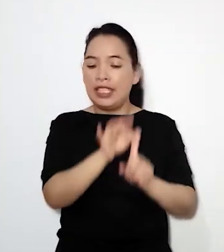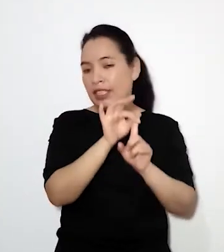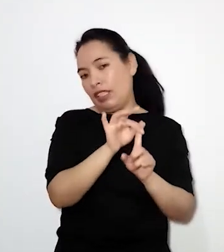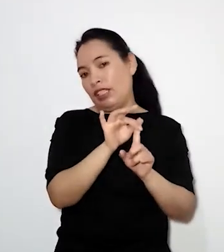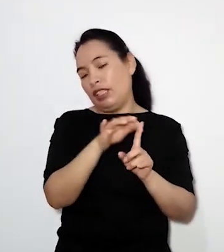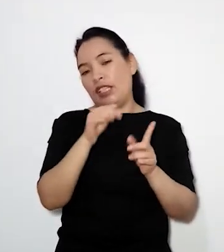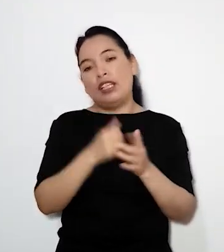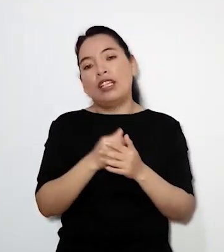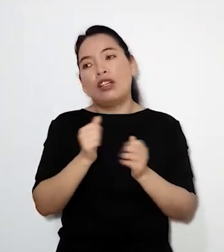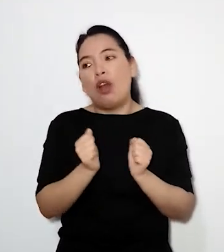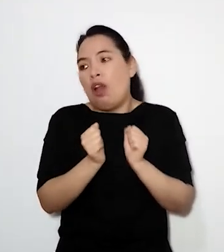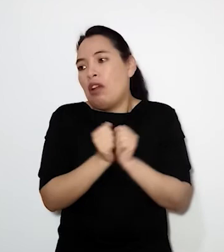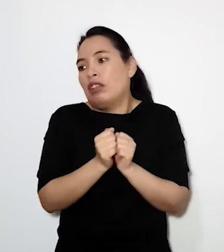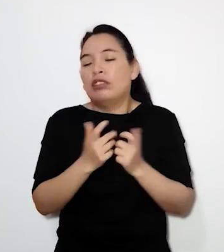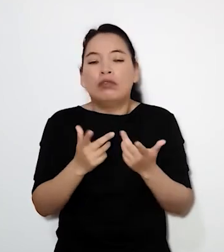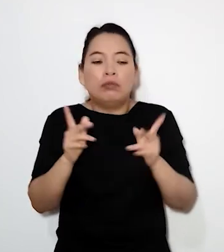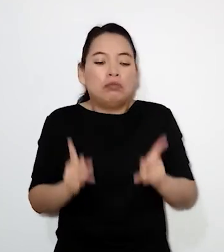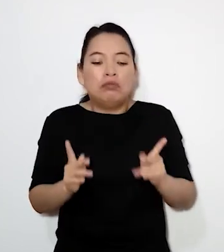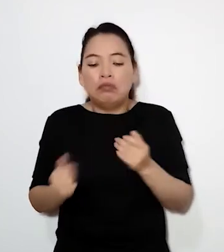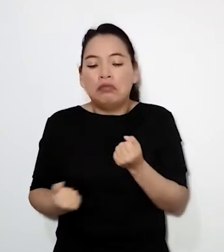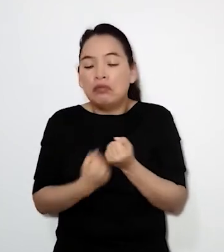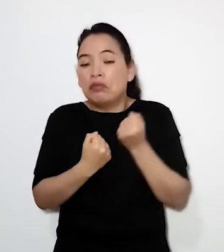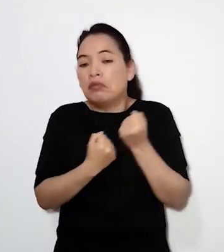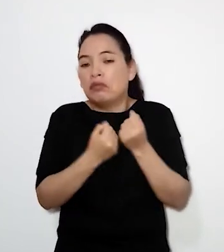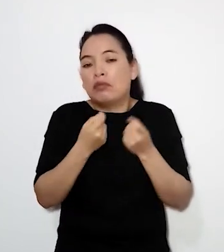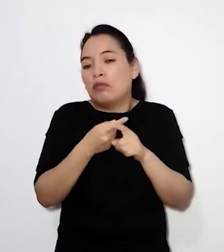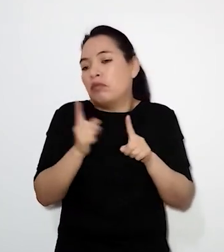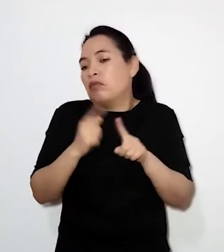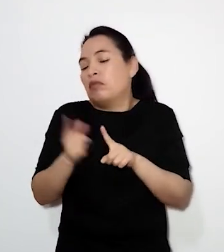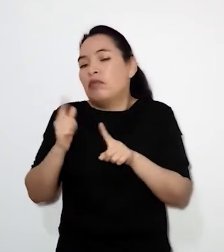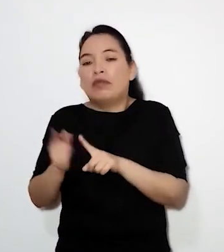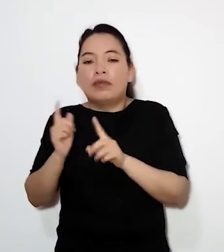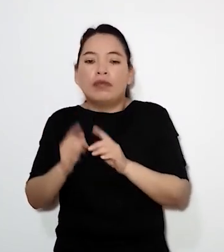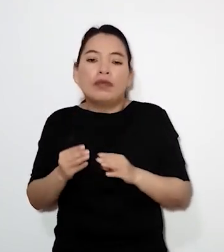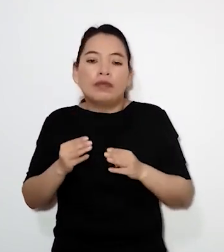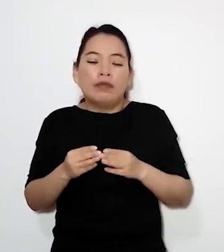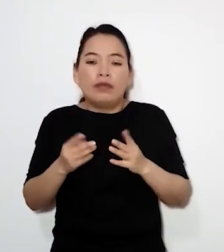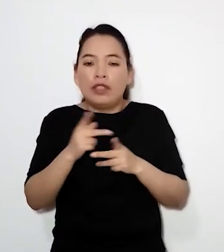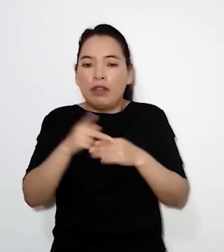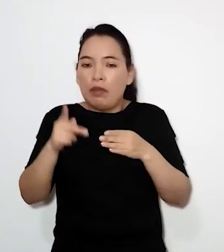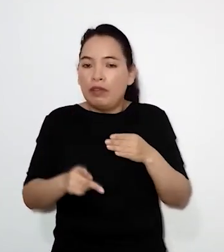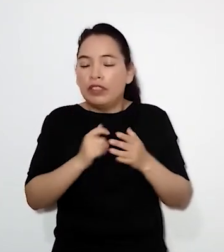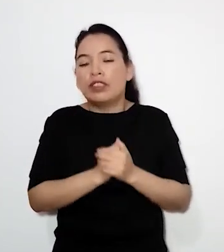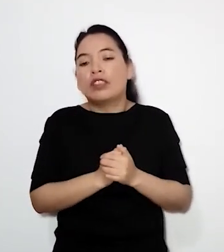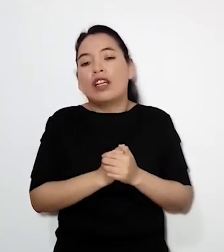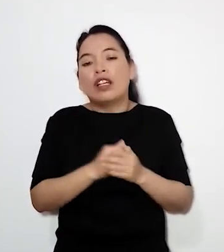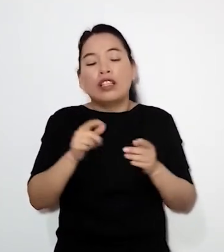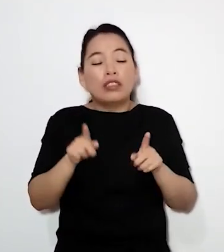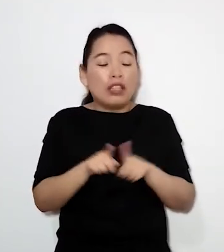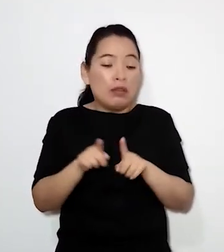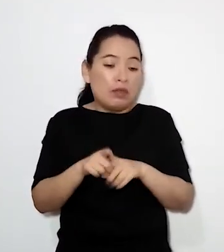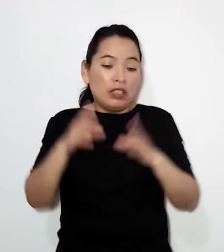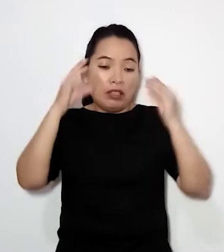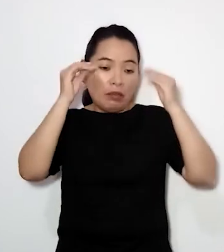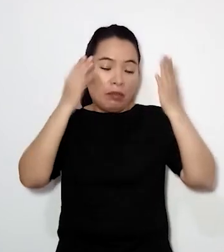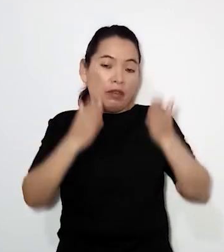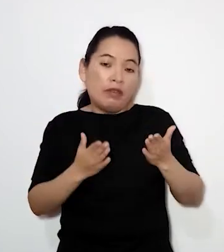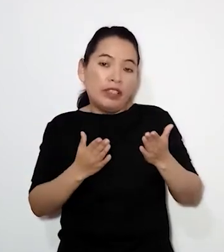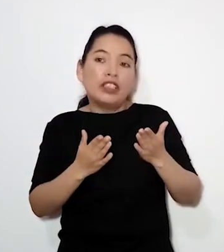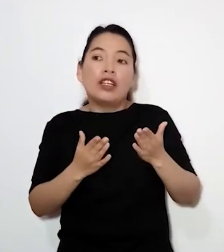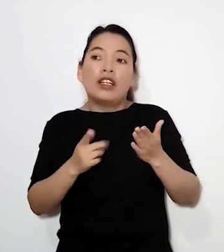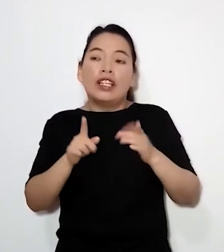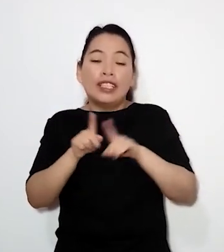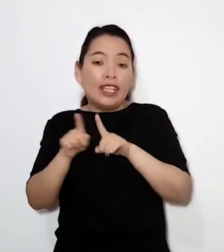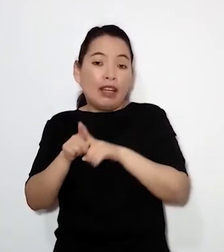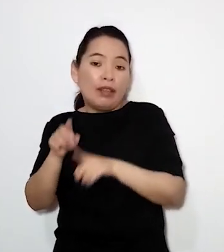de apoyo multidisciplinar, incluso con docencia hospitalaria, es decir, servicios en los hospitales o en los hogares,